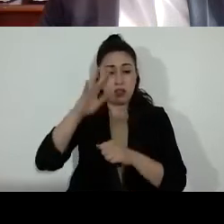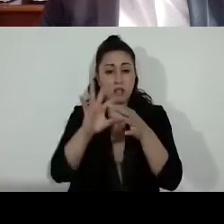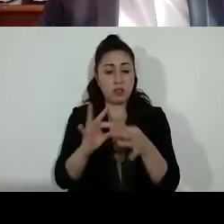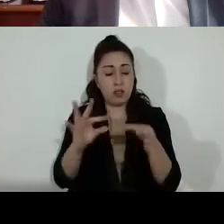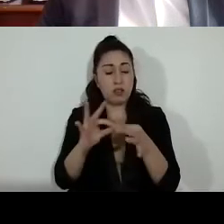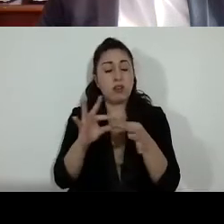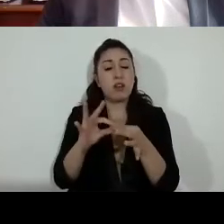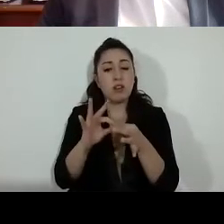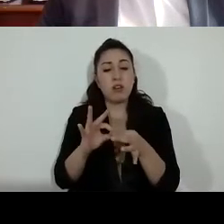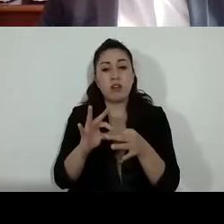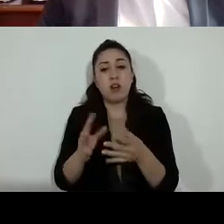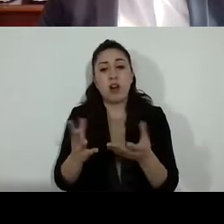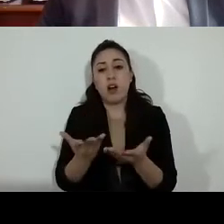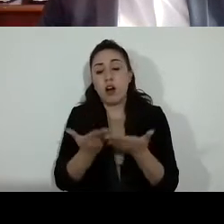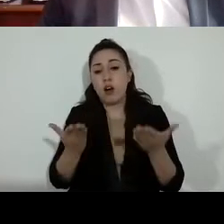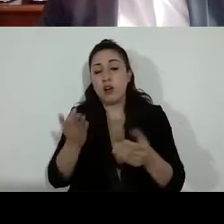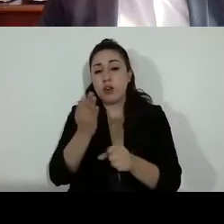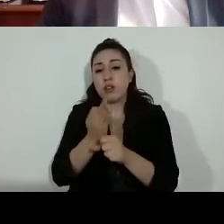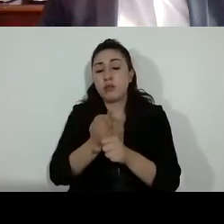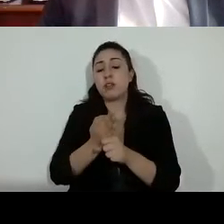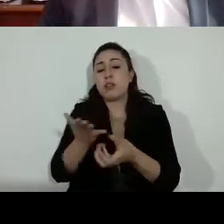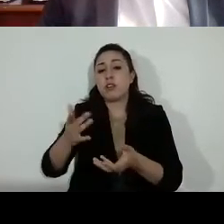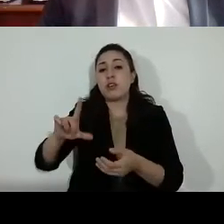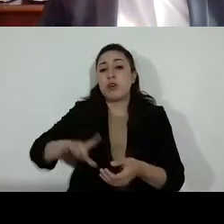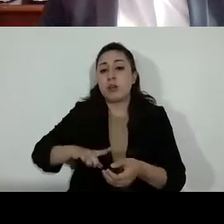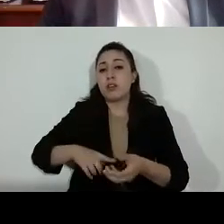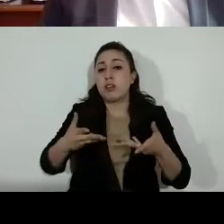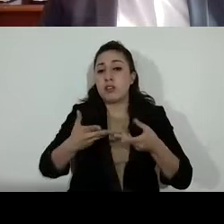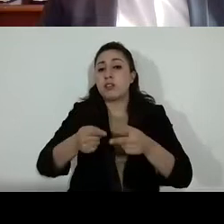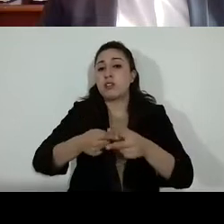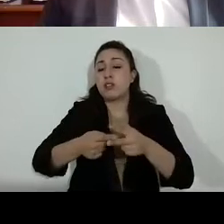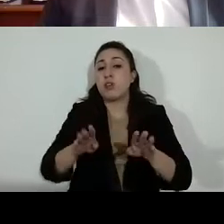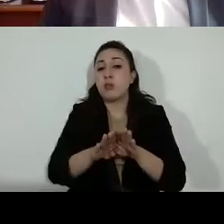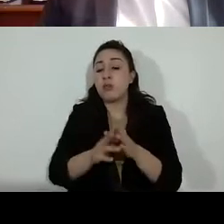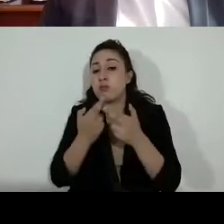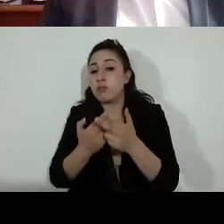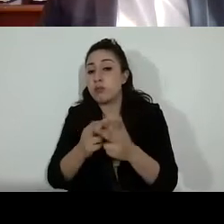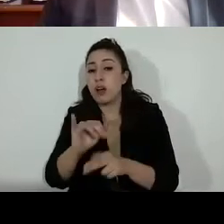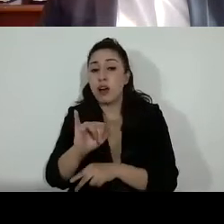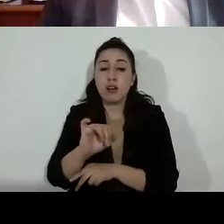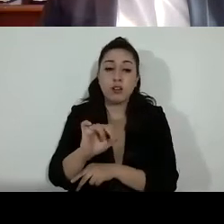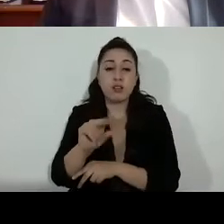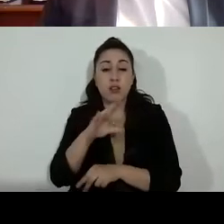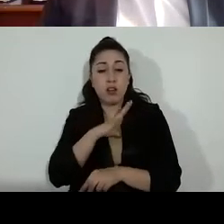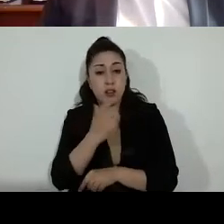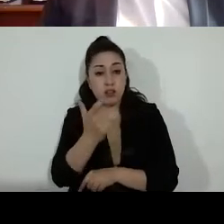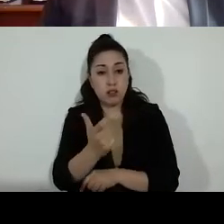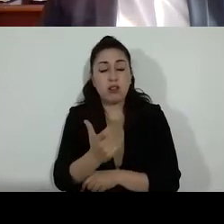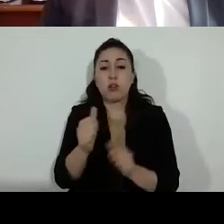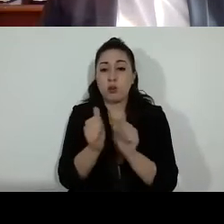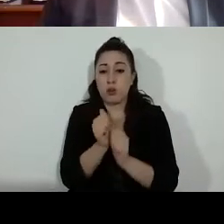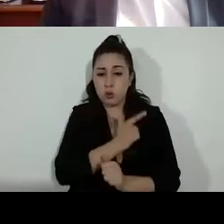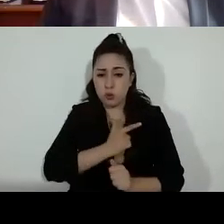el ejercicio del presupuesto durante este año, y que pues, con gusto la vamos a